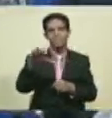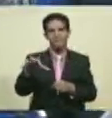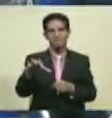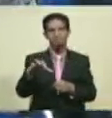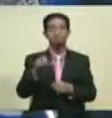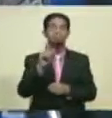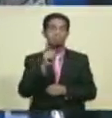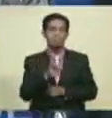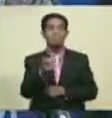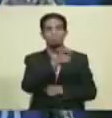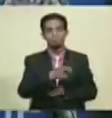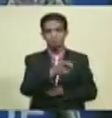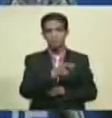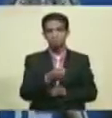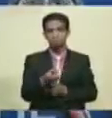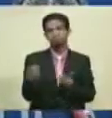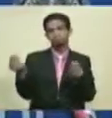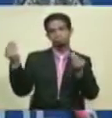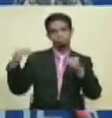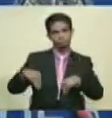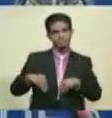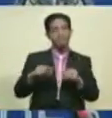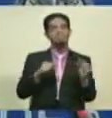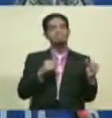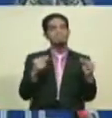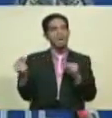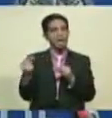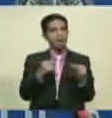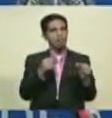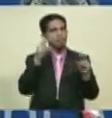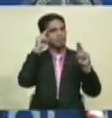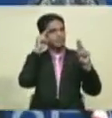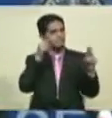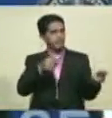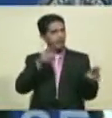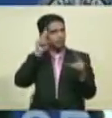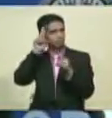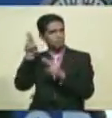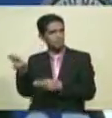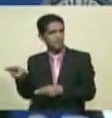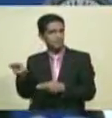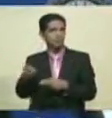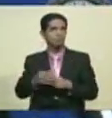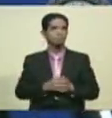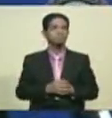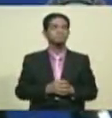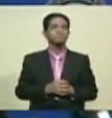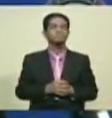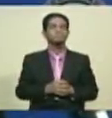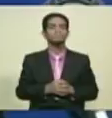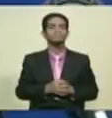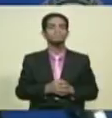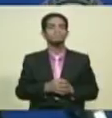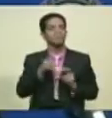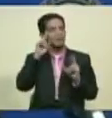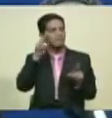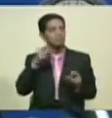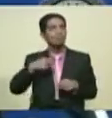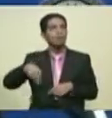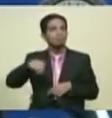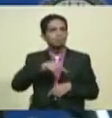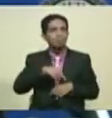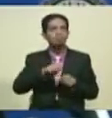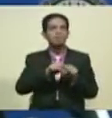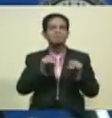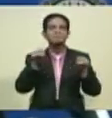el encuentro, el entendimiento, el diálogo con respeto, respeto mutuo hacia nuestros pueblos, nuestros sistemas de